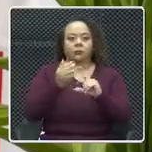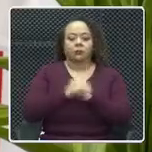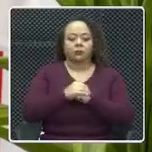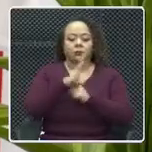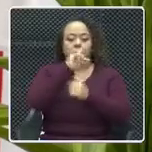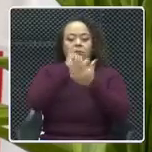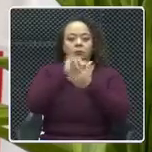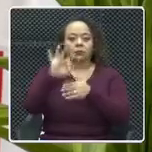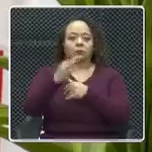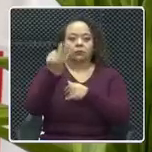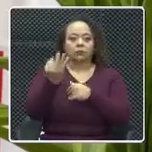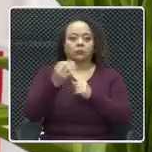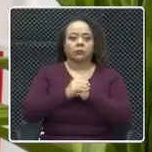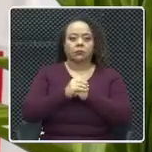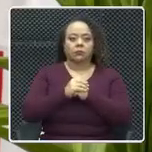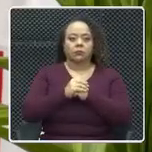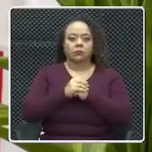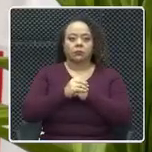y de esta forma